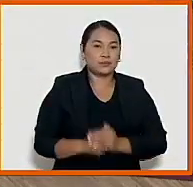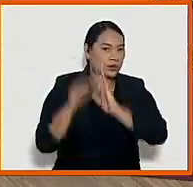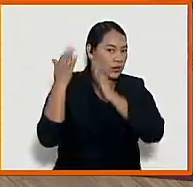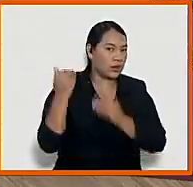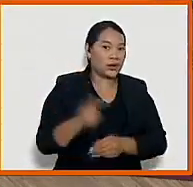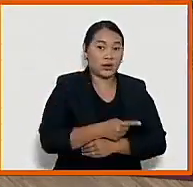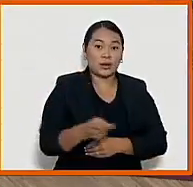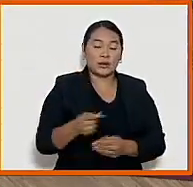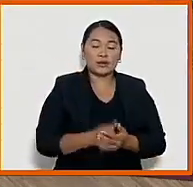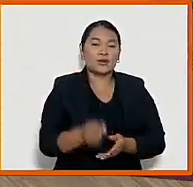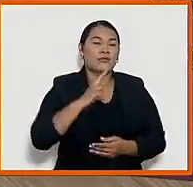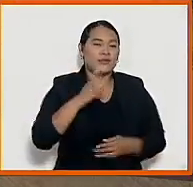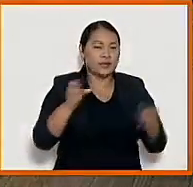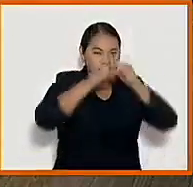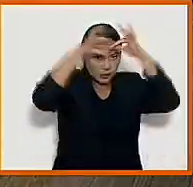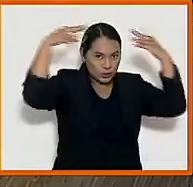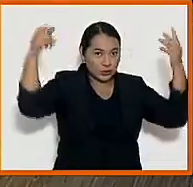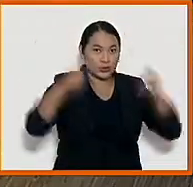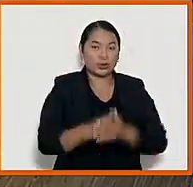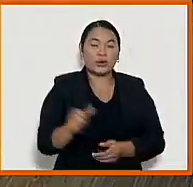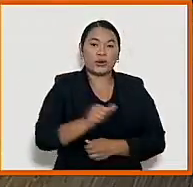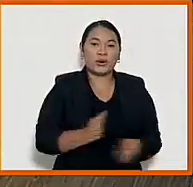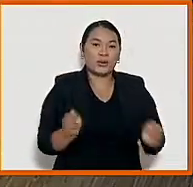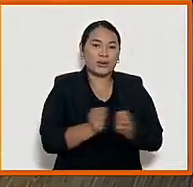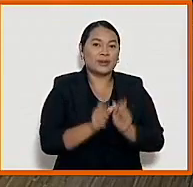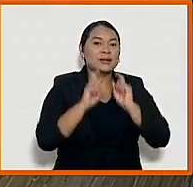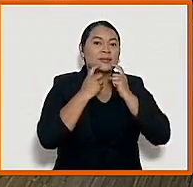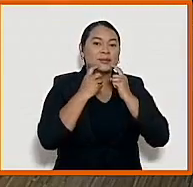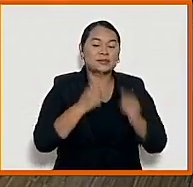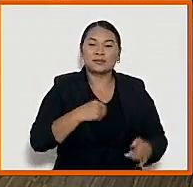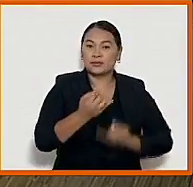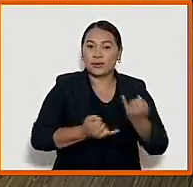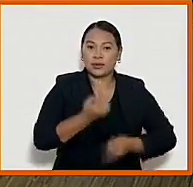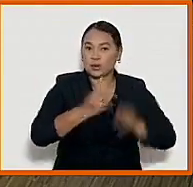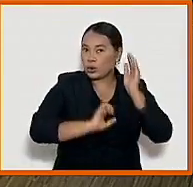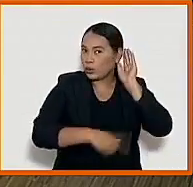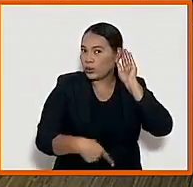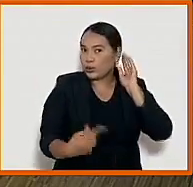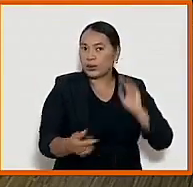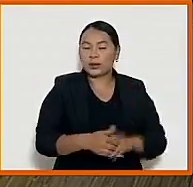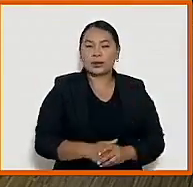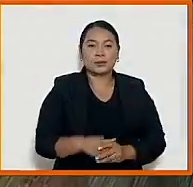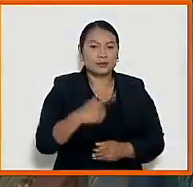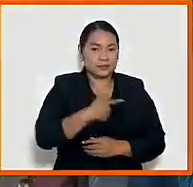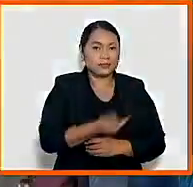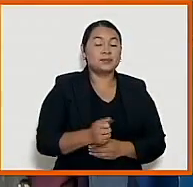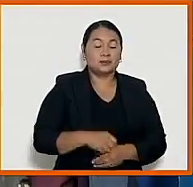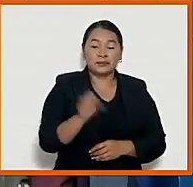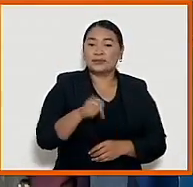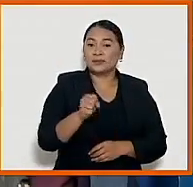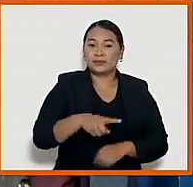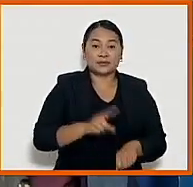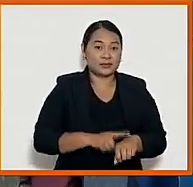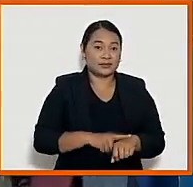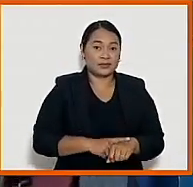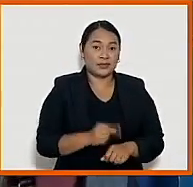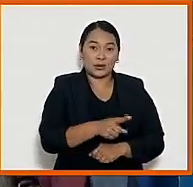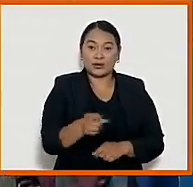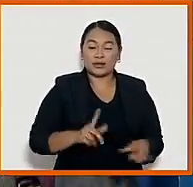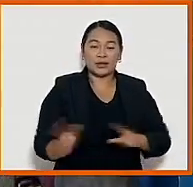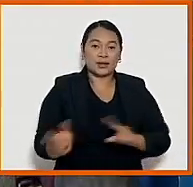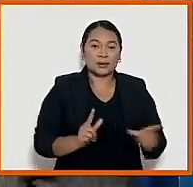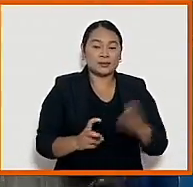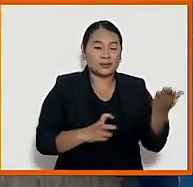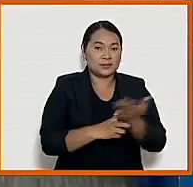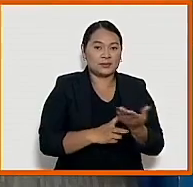uno de tus sueños se haga realidad junto a Tatiana Varela en Diaria. Muchas gracias, Charlyn. Así es, querido jugador. Esperamos que tengas tu boleto naranja en mano y te deseamos muchísima suerte